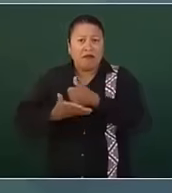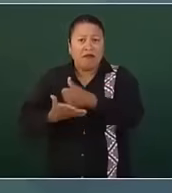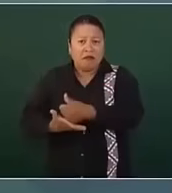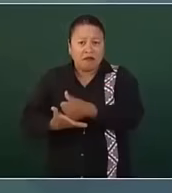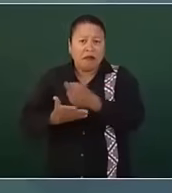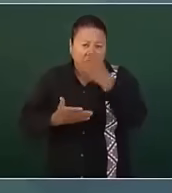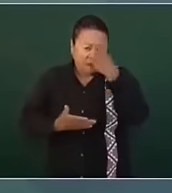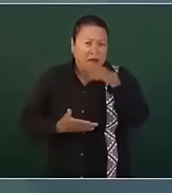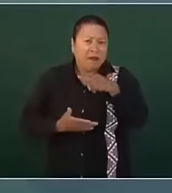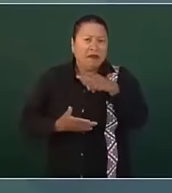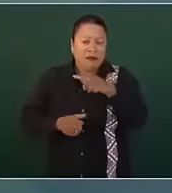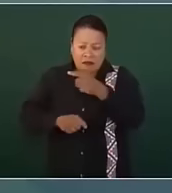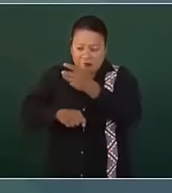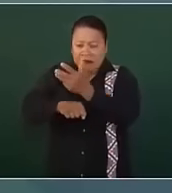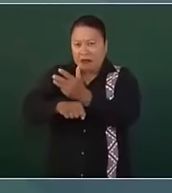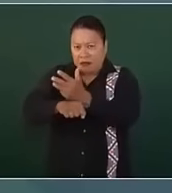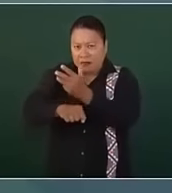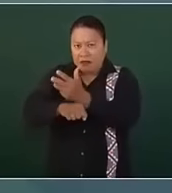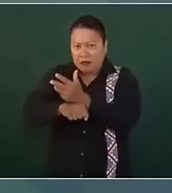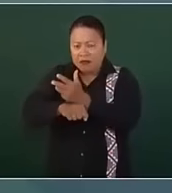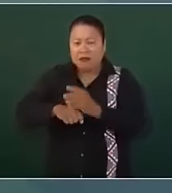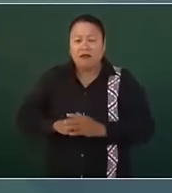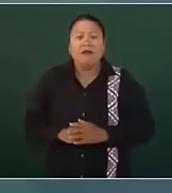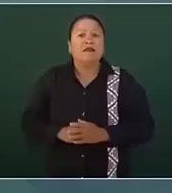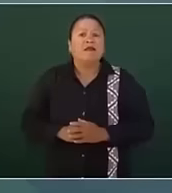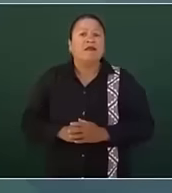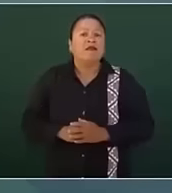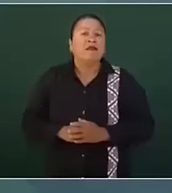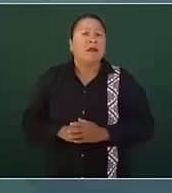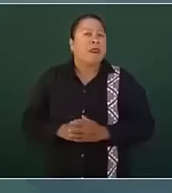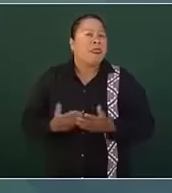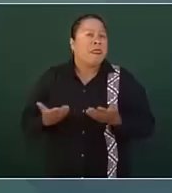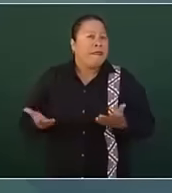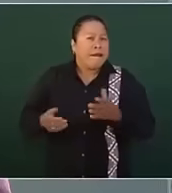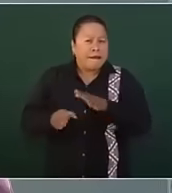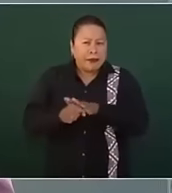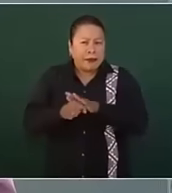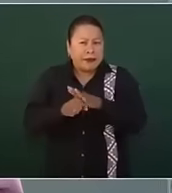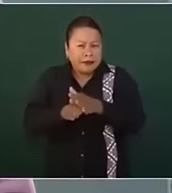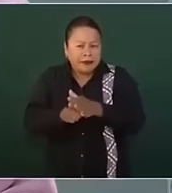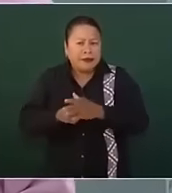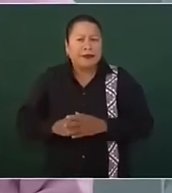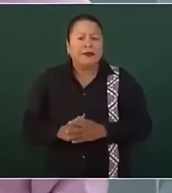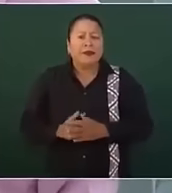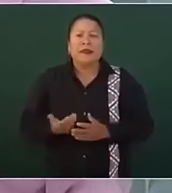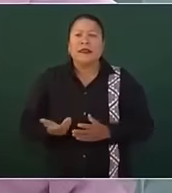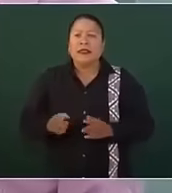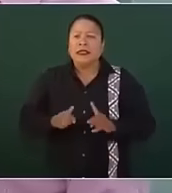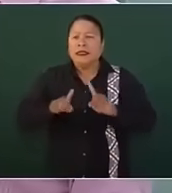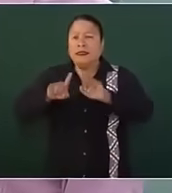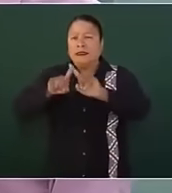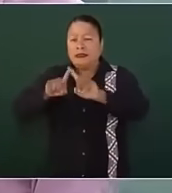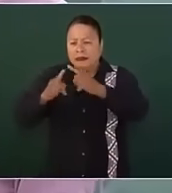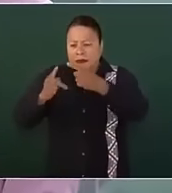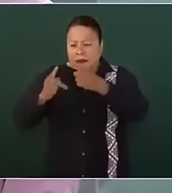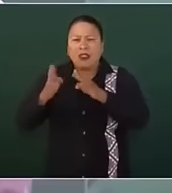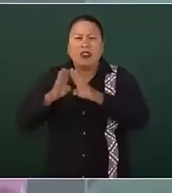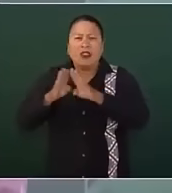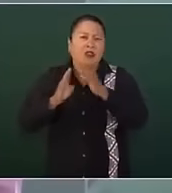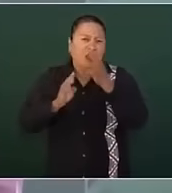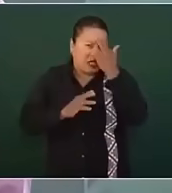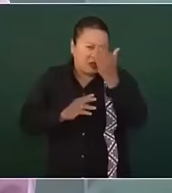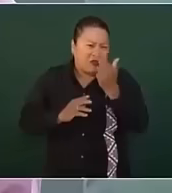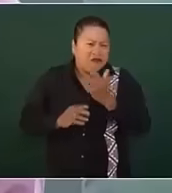al gobierno de Estados Unidos, sobre todo por razones